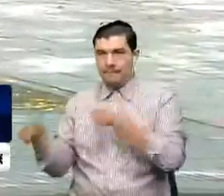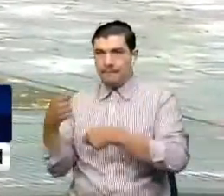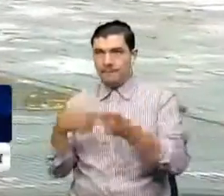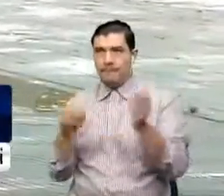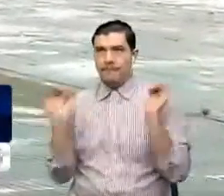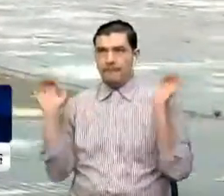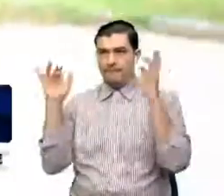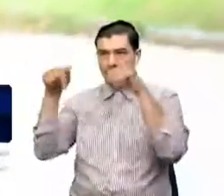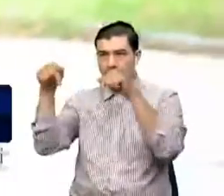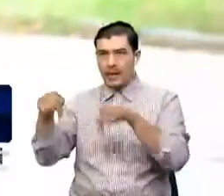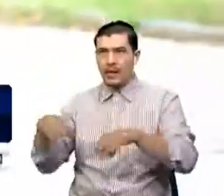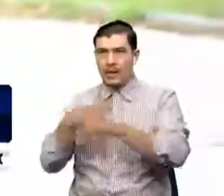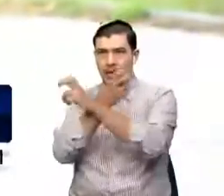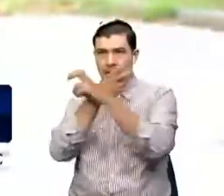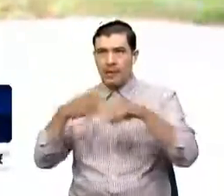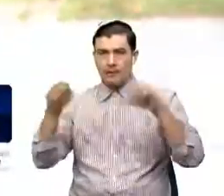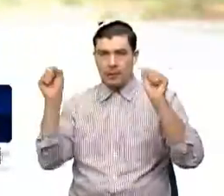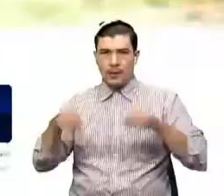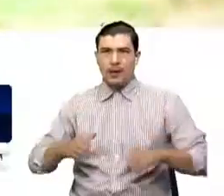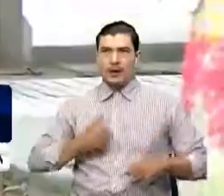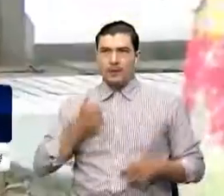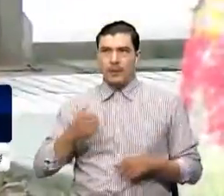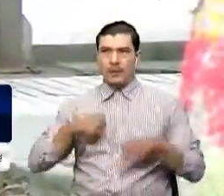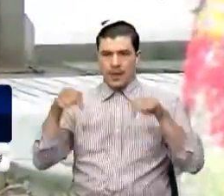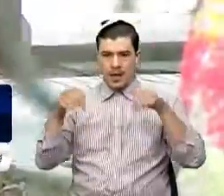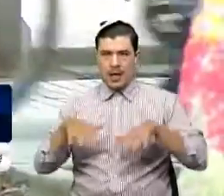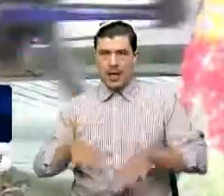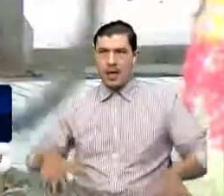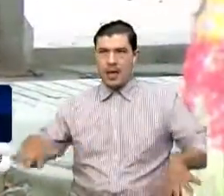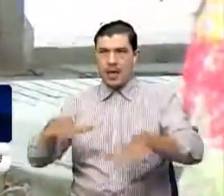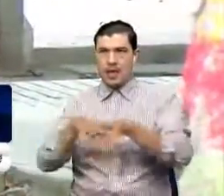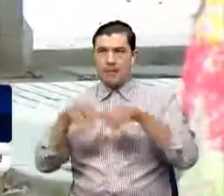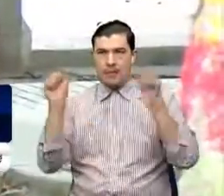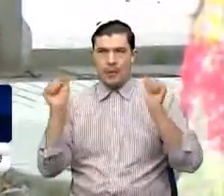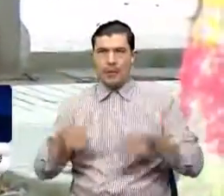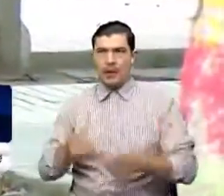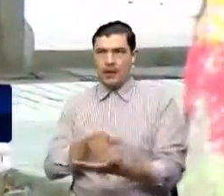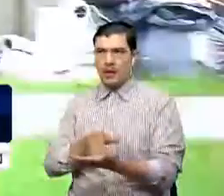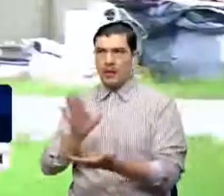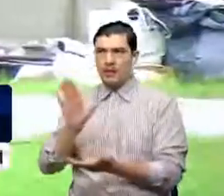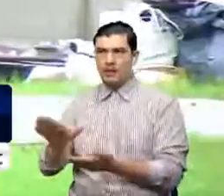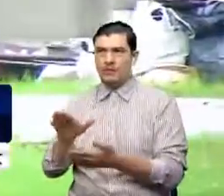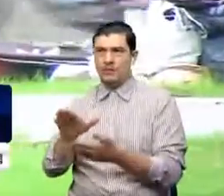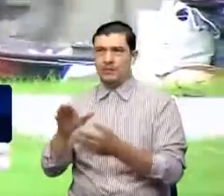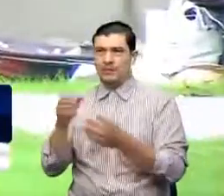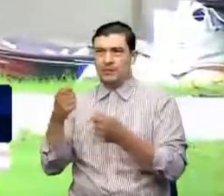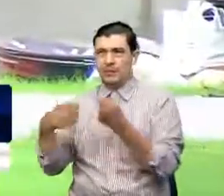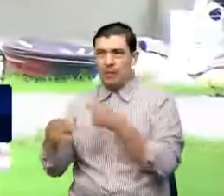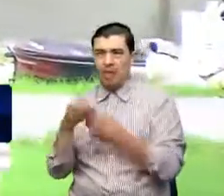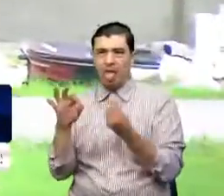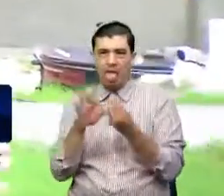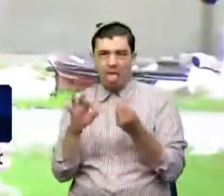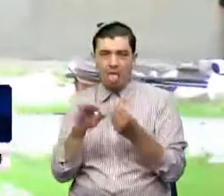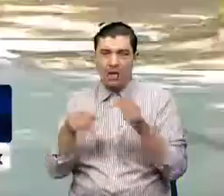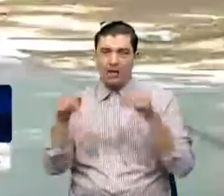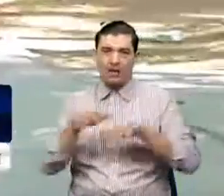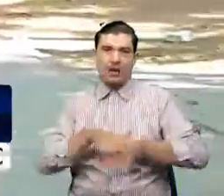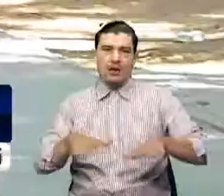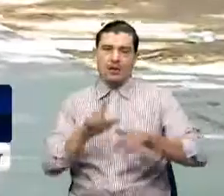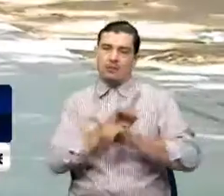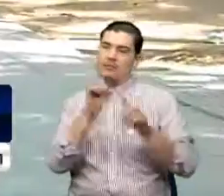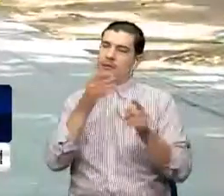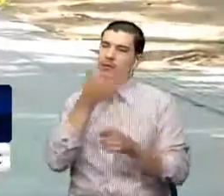ser reubicados acá para aprovechar el espacio y segundo para desplazar a la indigencia y al microtráfico que se evidencia en esta